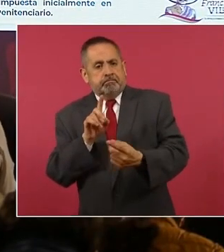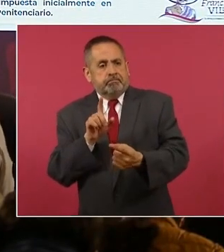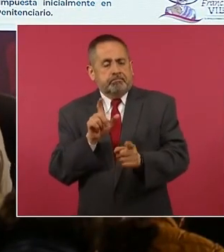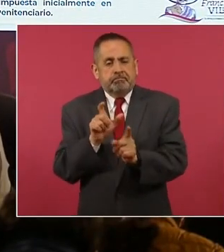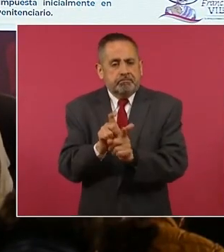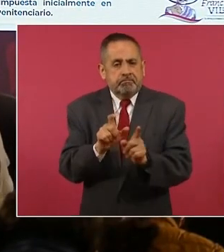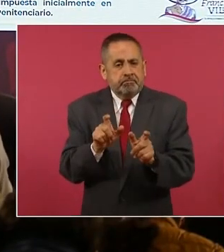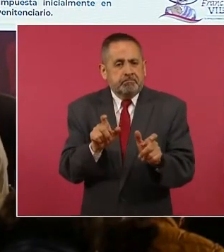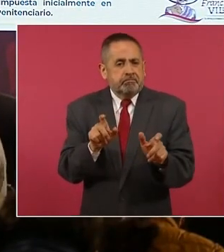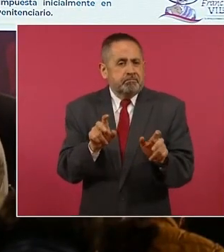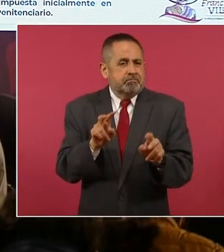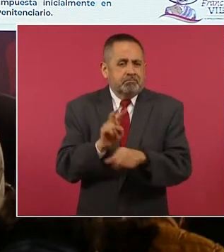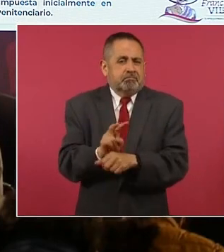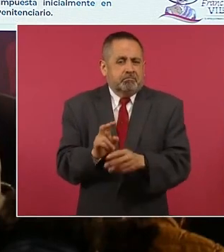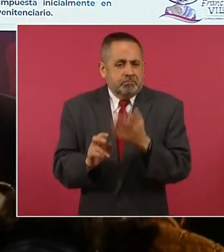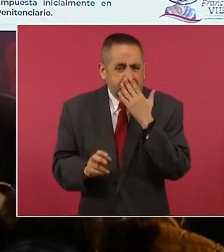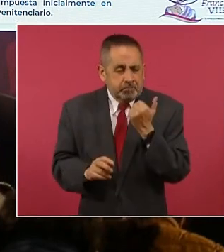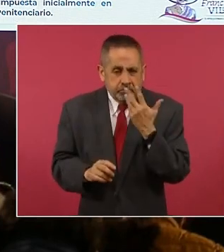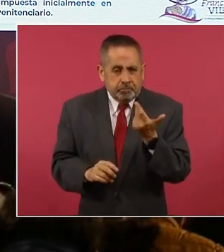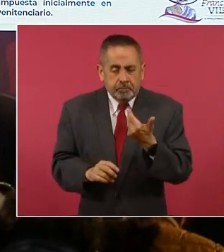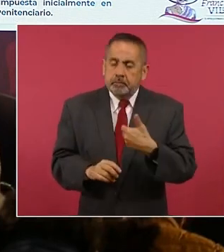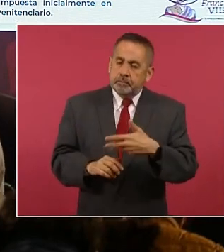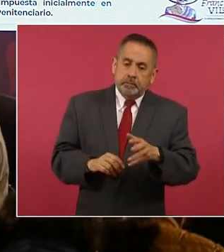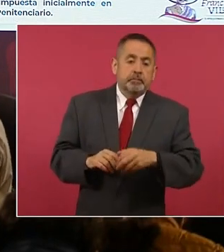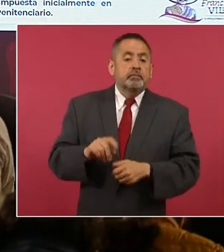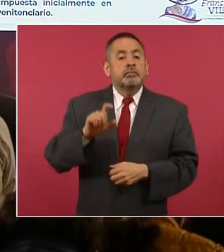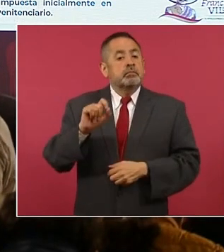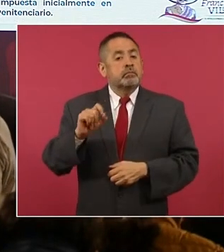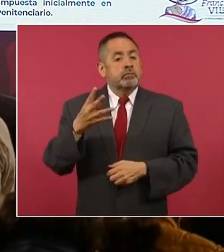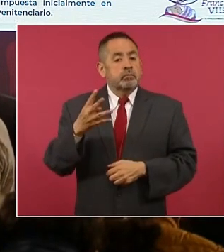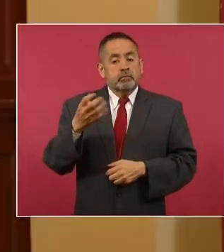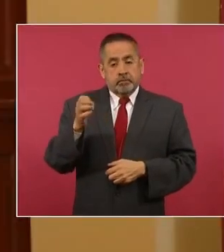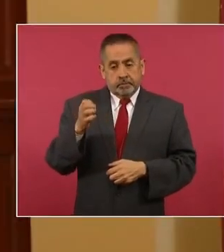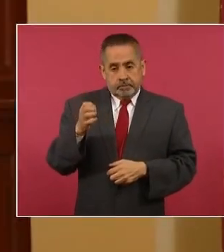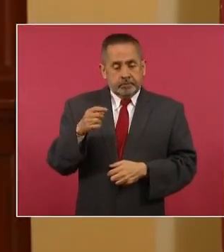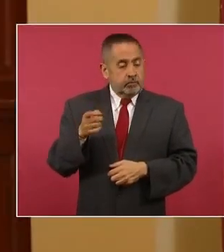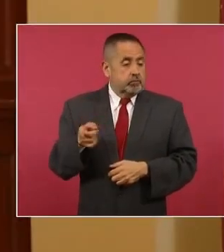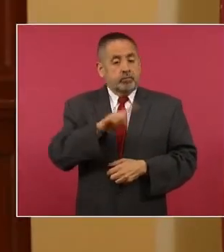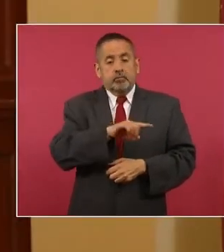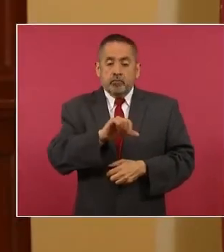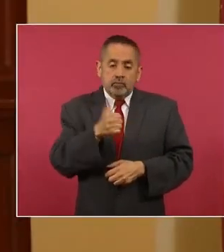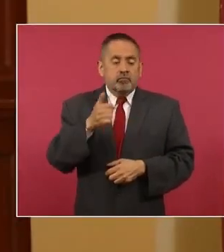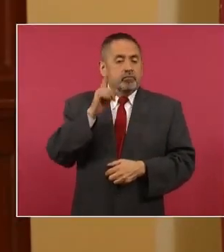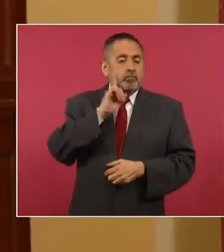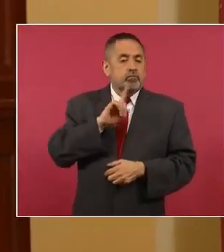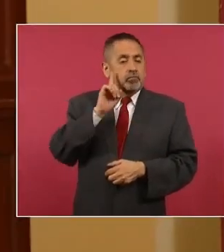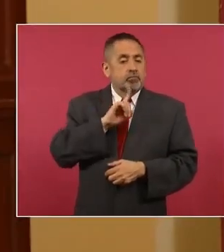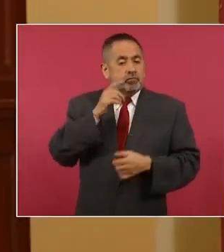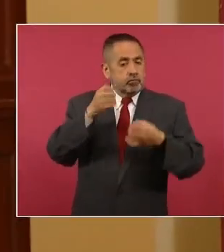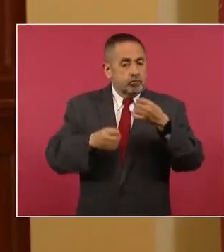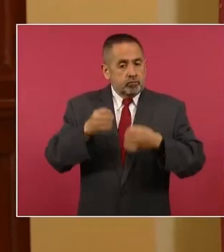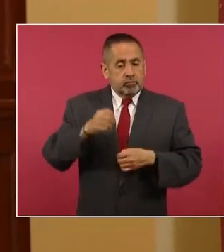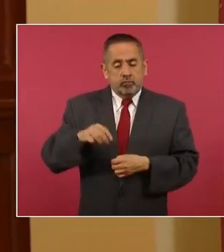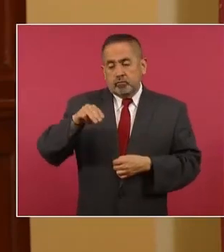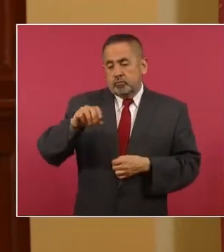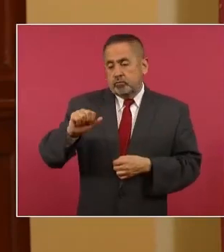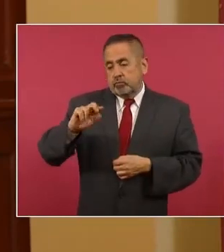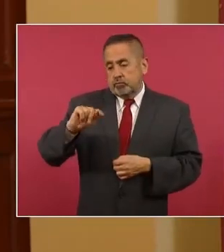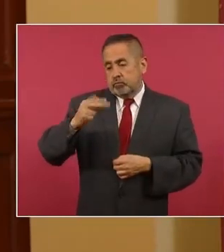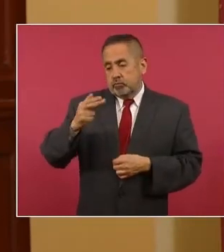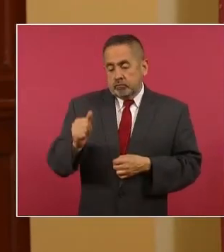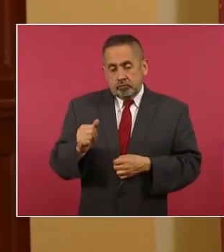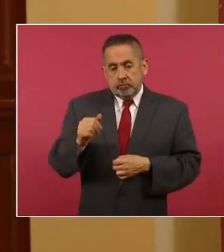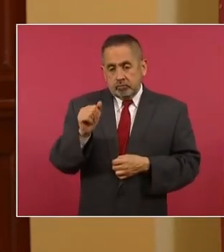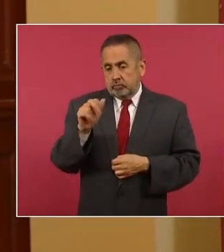argumentos, el 24 de enero, la juez de control de circuito judicial, Marta Santiago Sánchez,